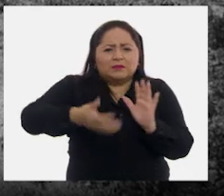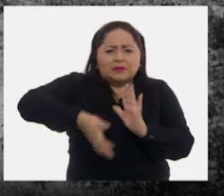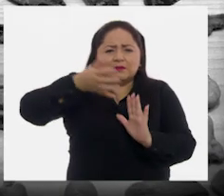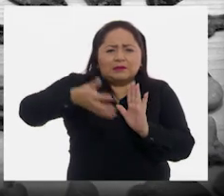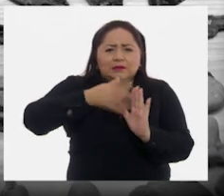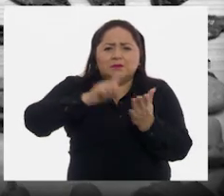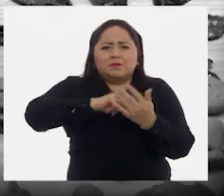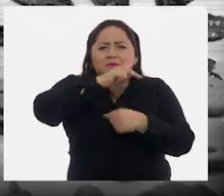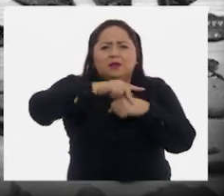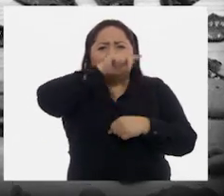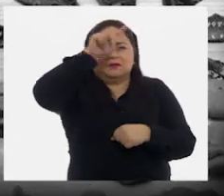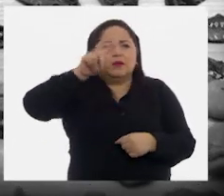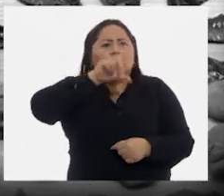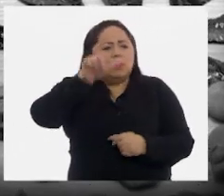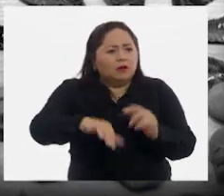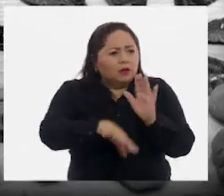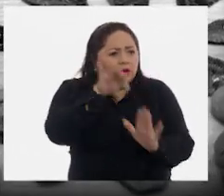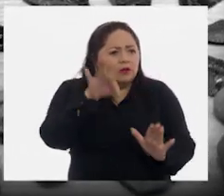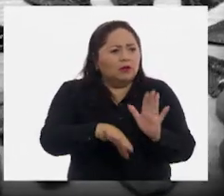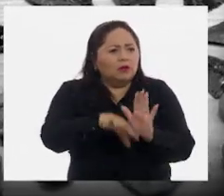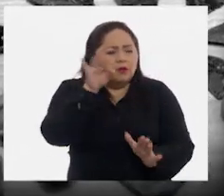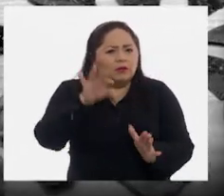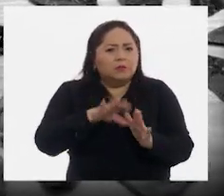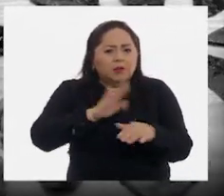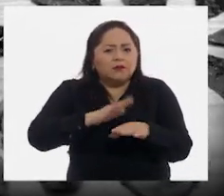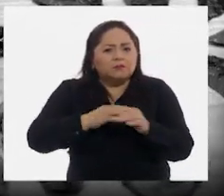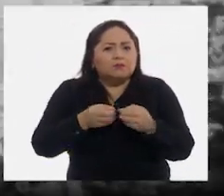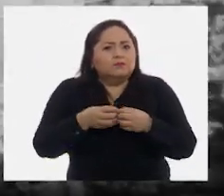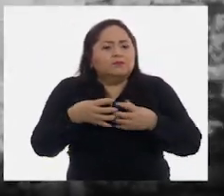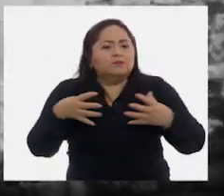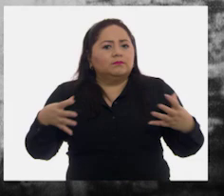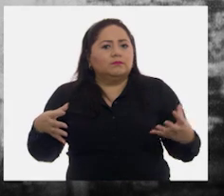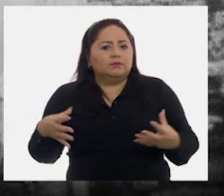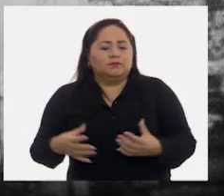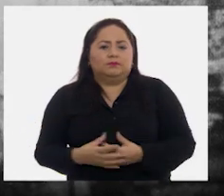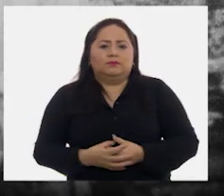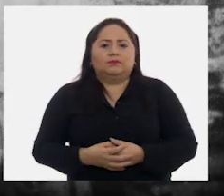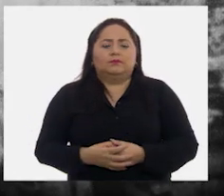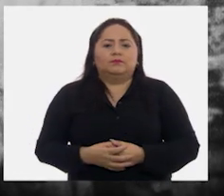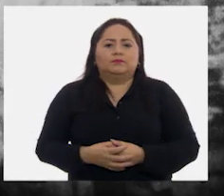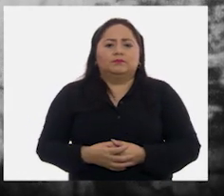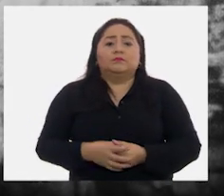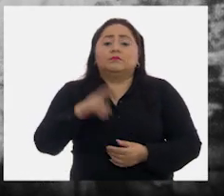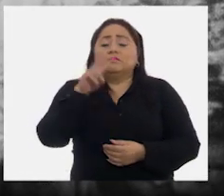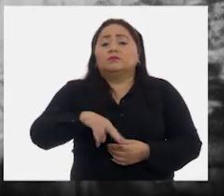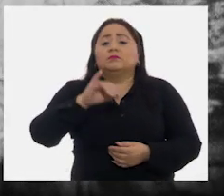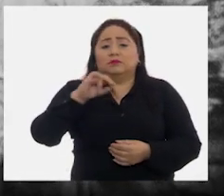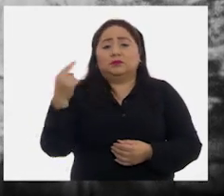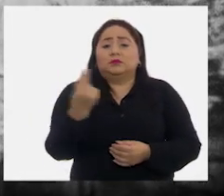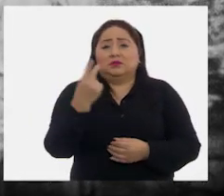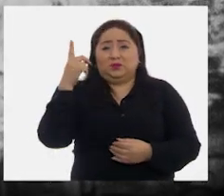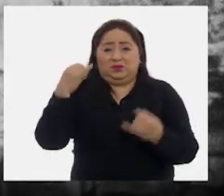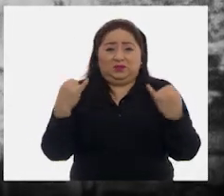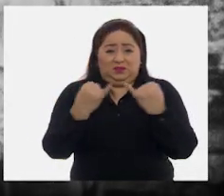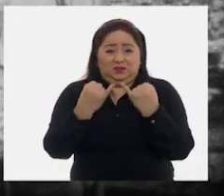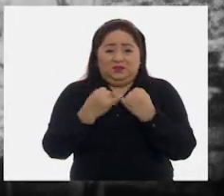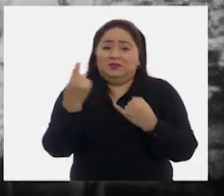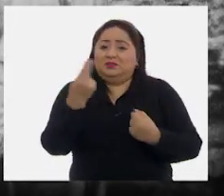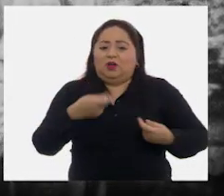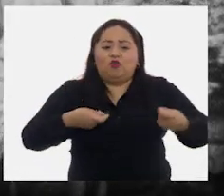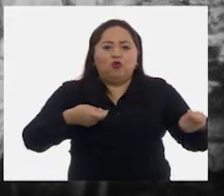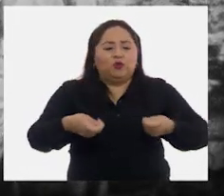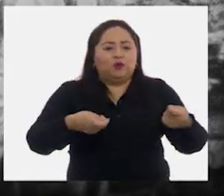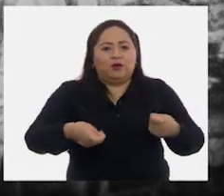del país y los hallazgos empezaron a multiplicarse. Era necesario que una institución controlara todos